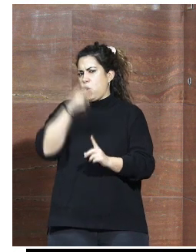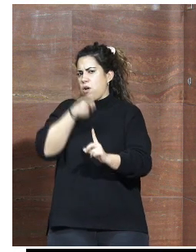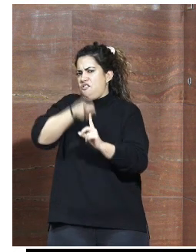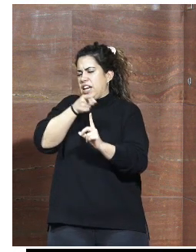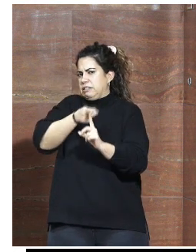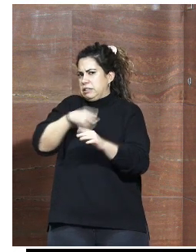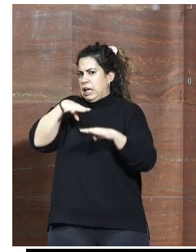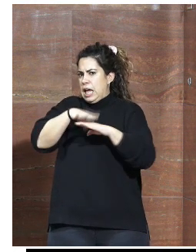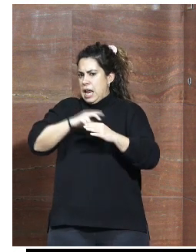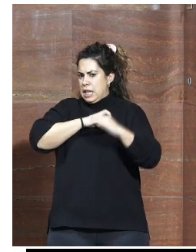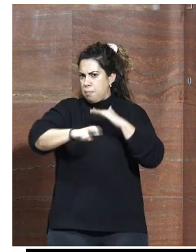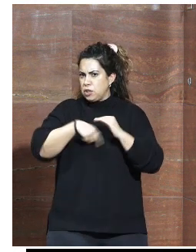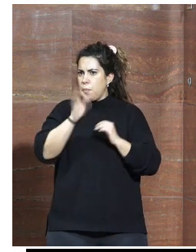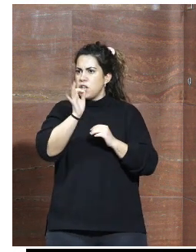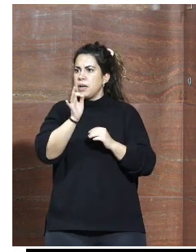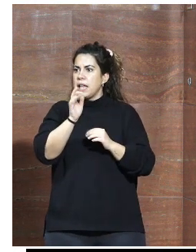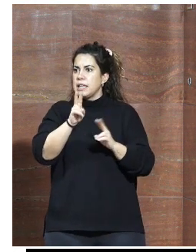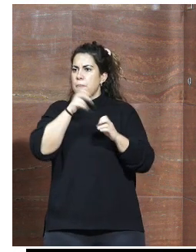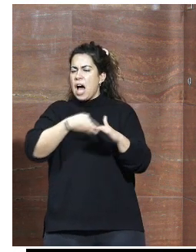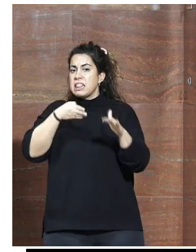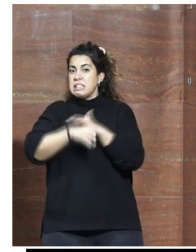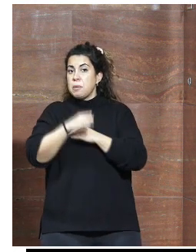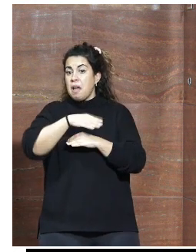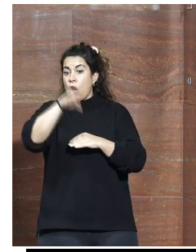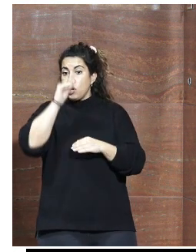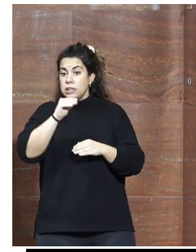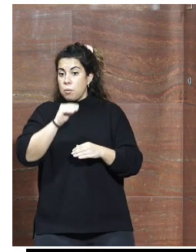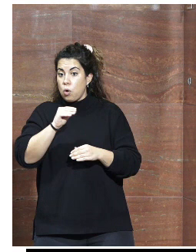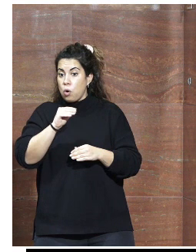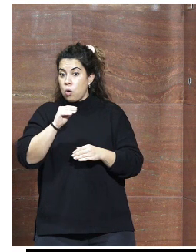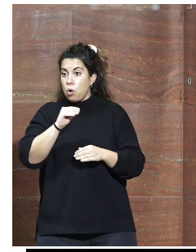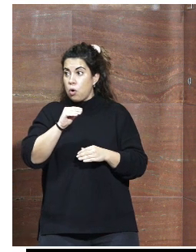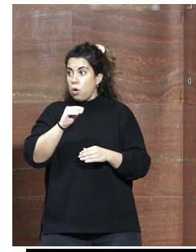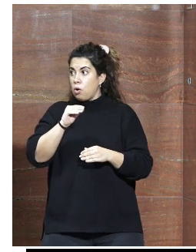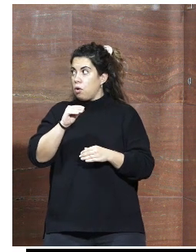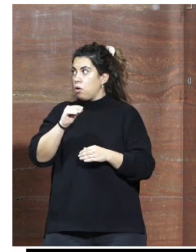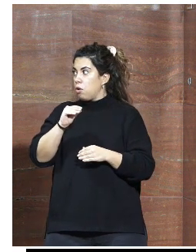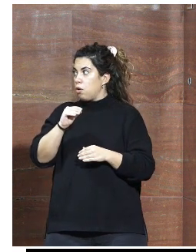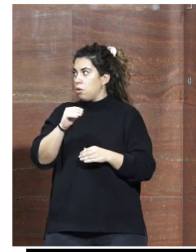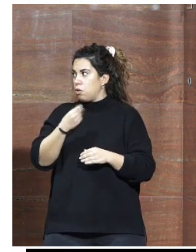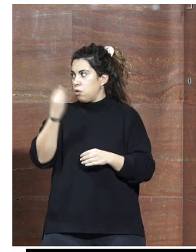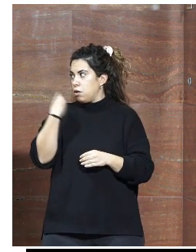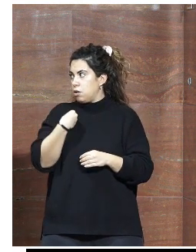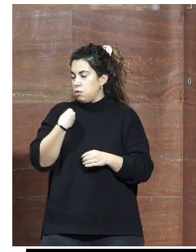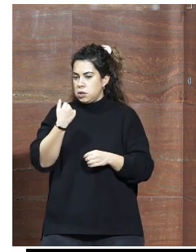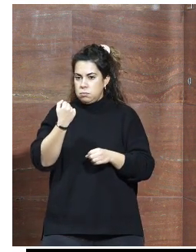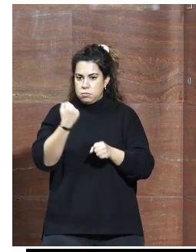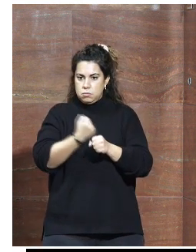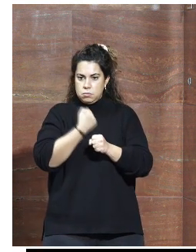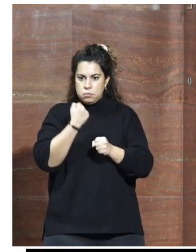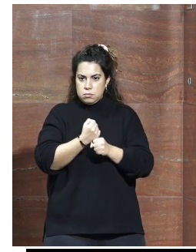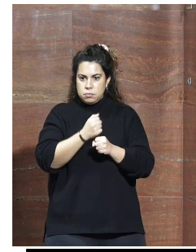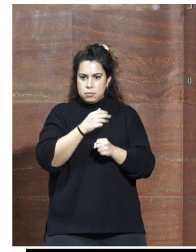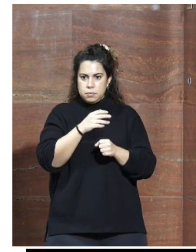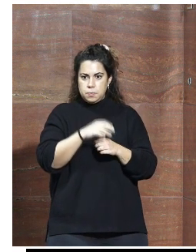planes específicos de cognitiva en México ahora mismo. No, a nivel cognitivo sí que están trabajando evidentemente por ser signatarios de la Convención de